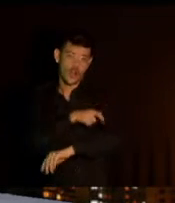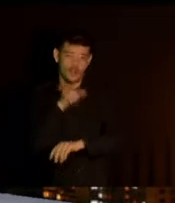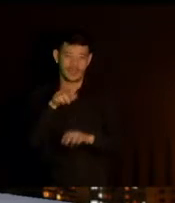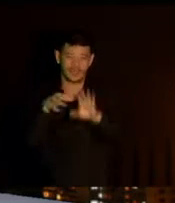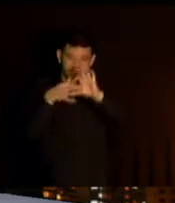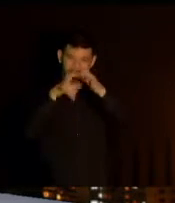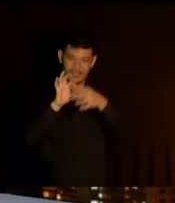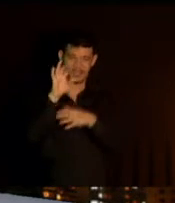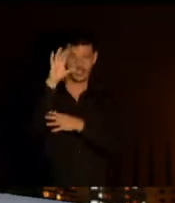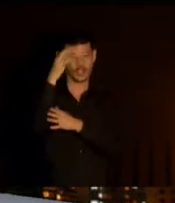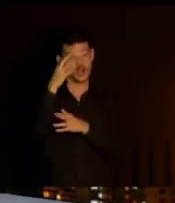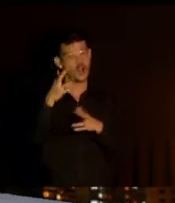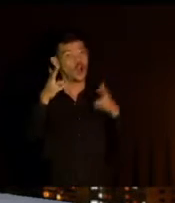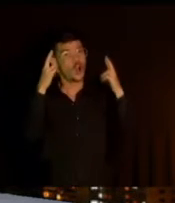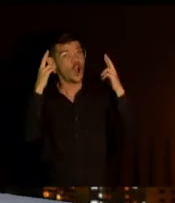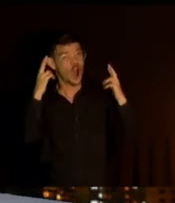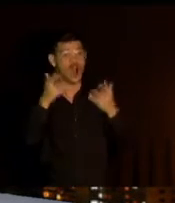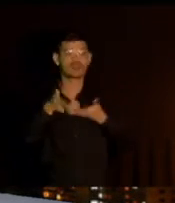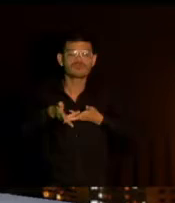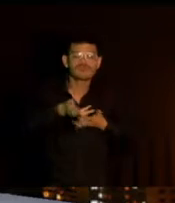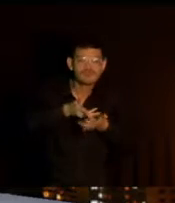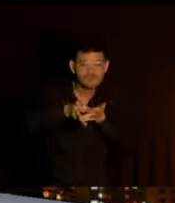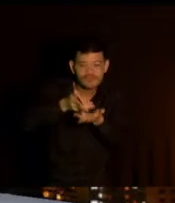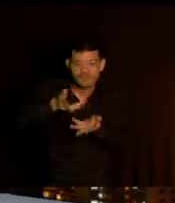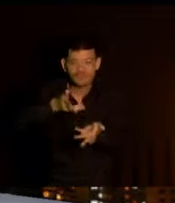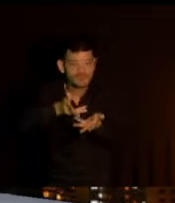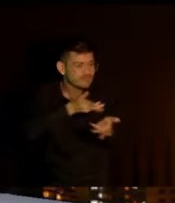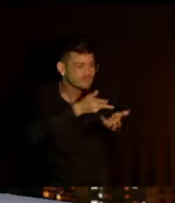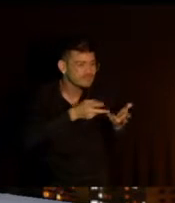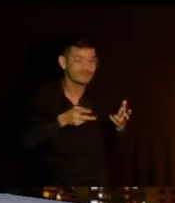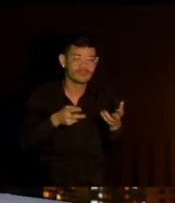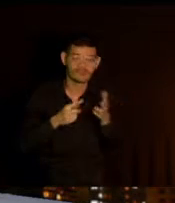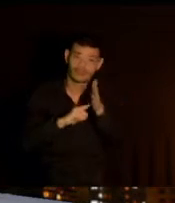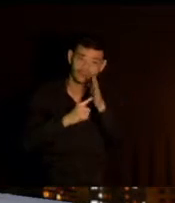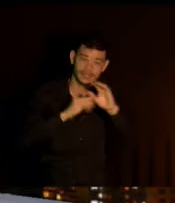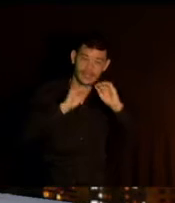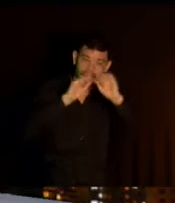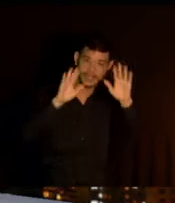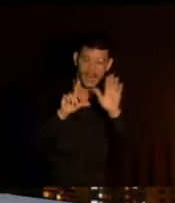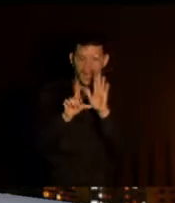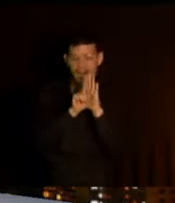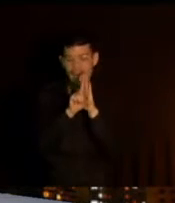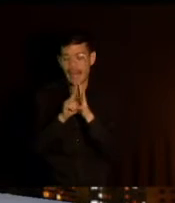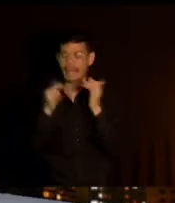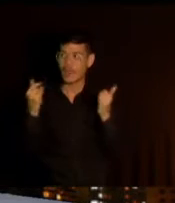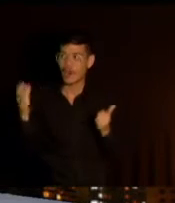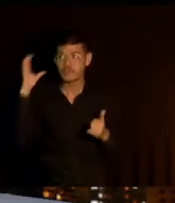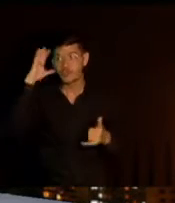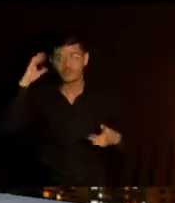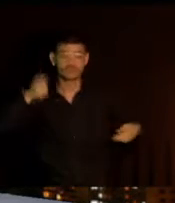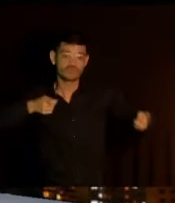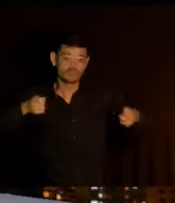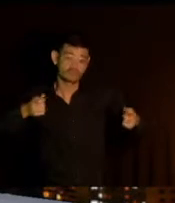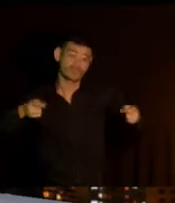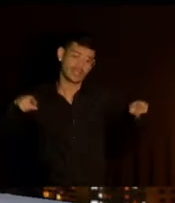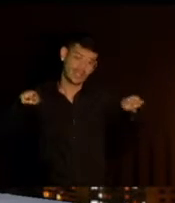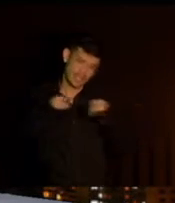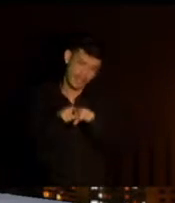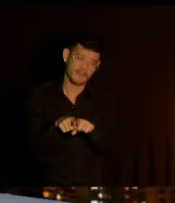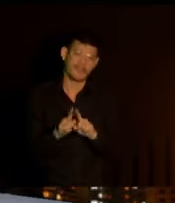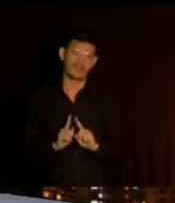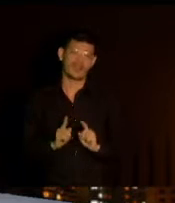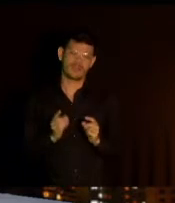así esa cercanía en torno a todas las leyes que nos rigen y que nos pueden estar brindando y que les está